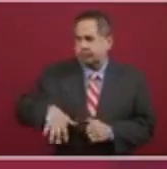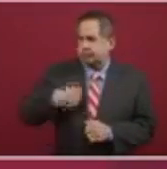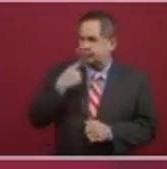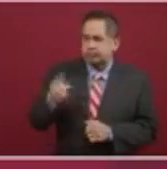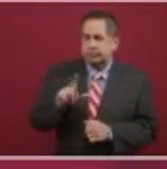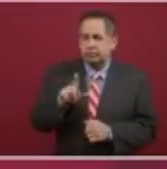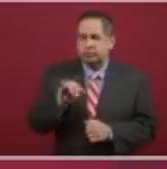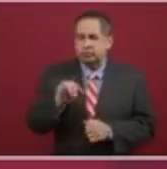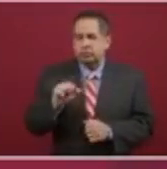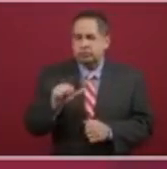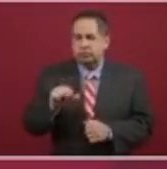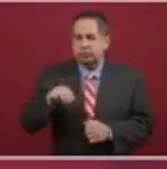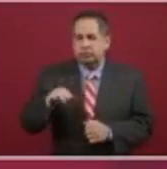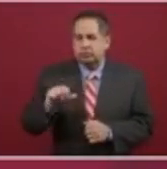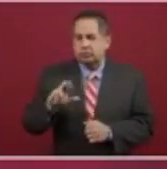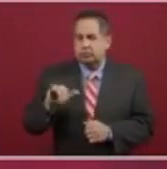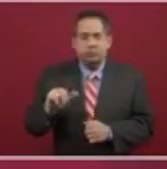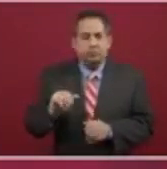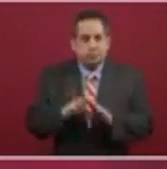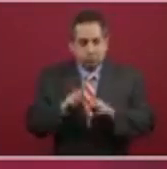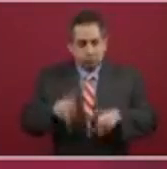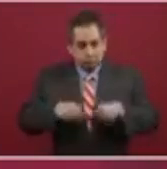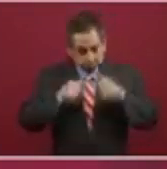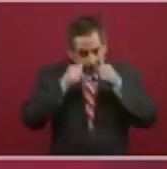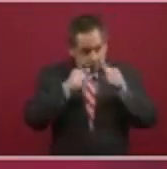es atender las causas,